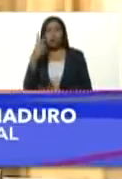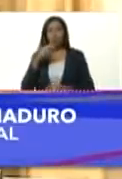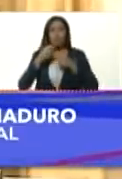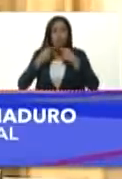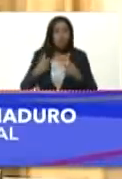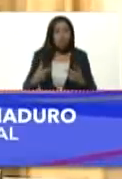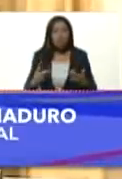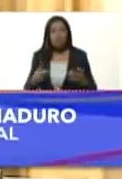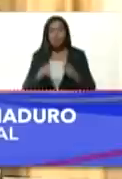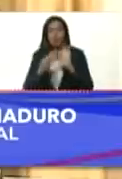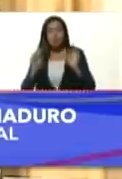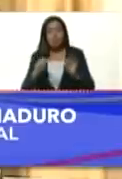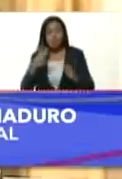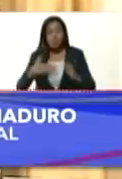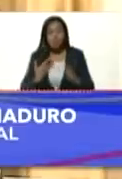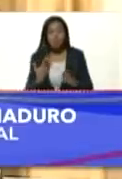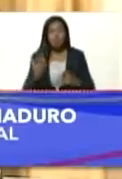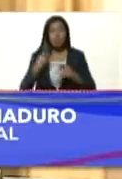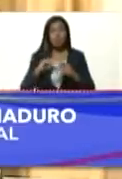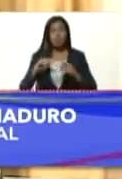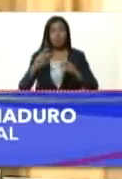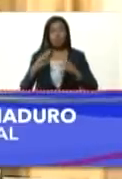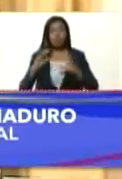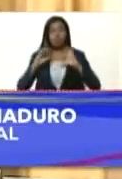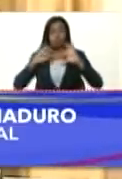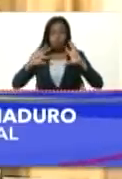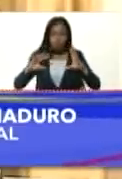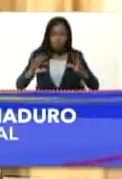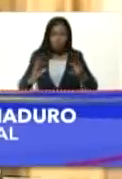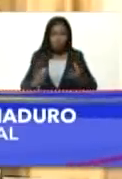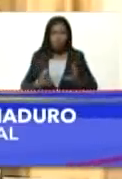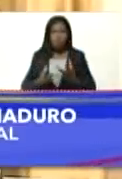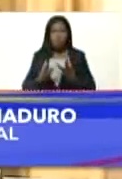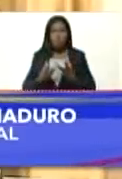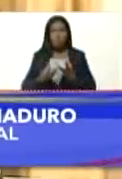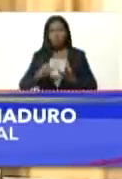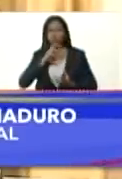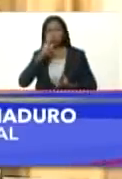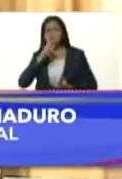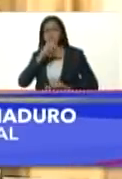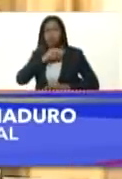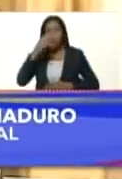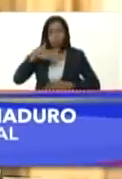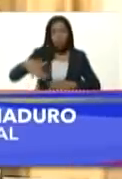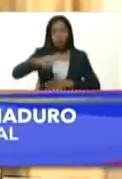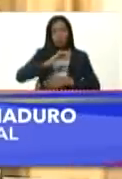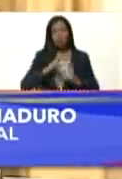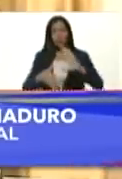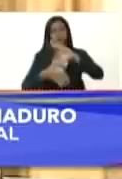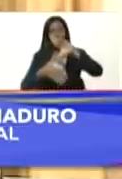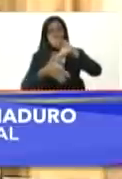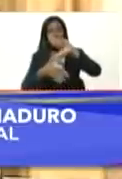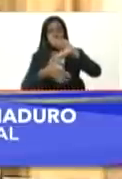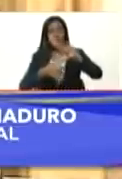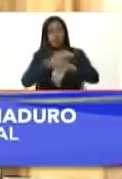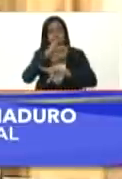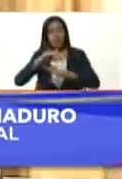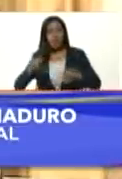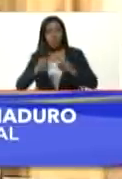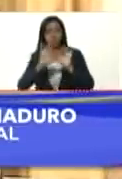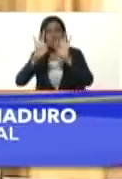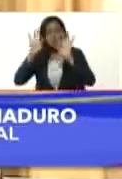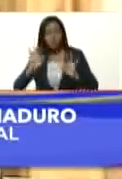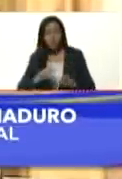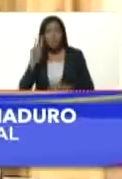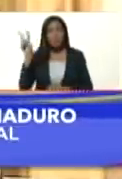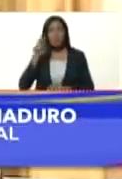confiamos, pudiéramos tener una pandemia pavorosa sobre los pueblos de América Latina y del Caribe. Por eso